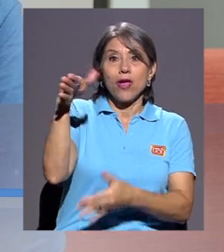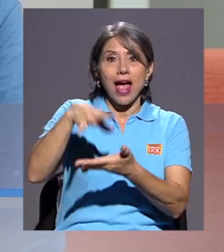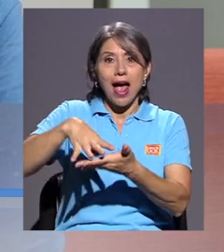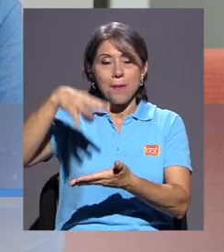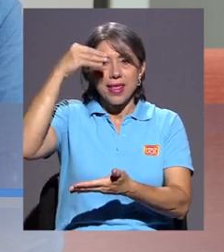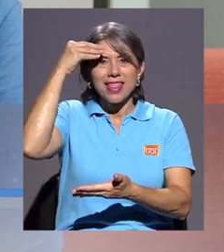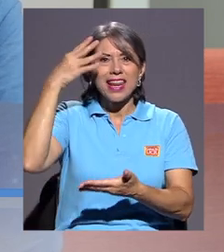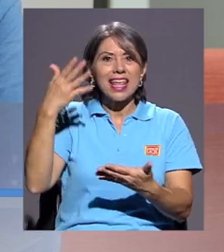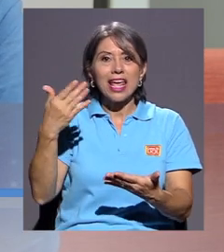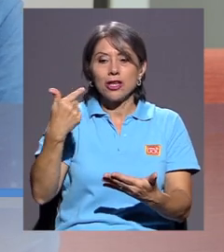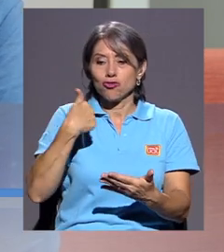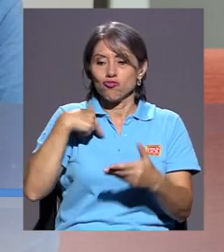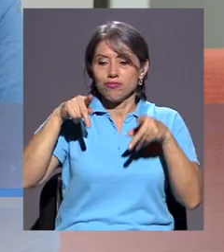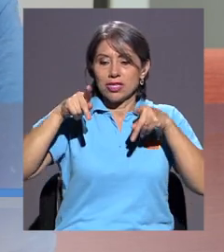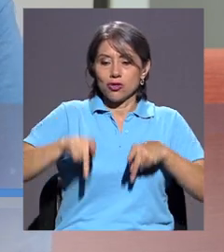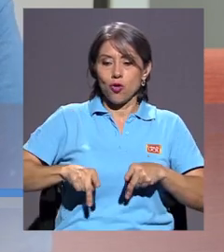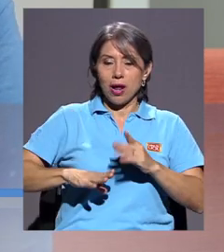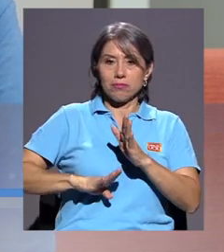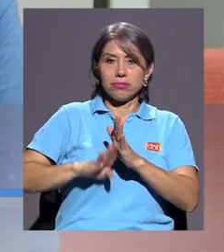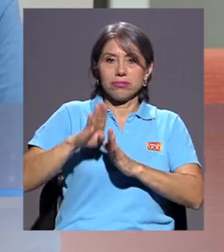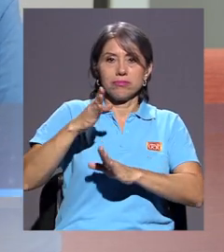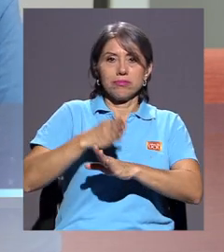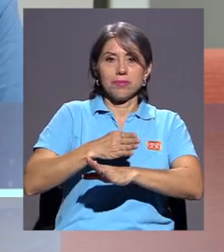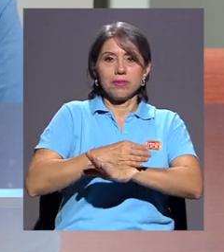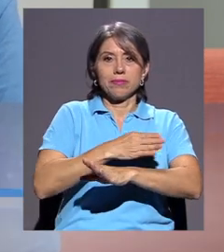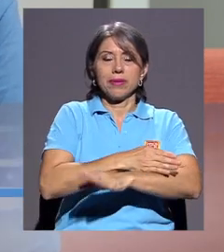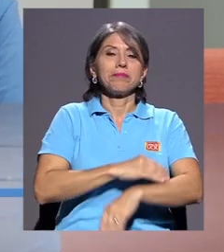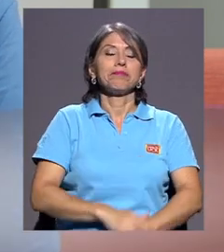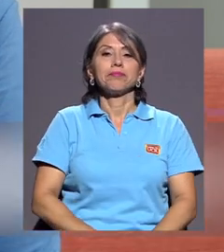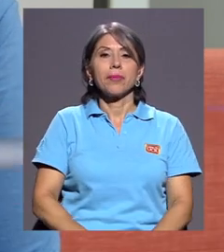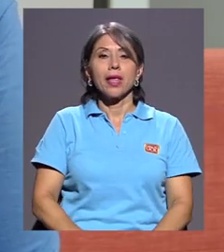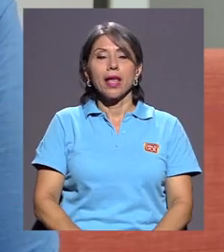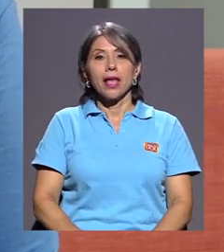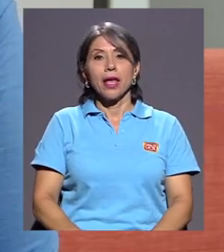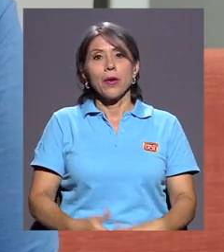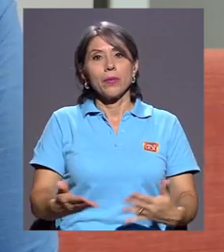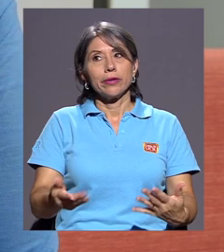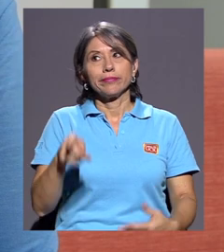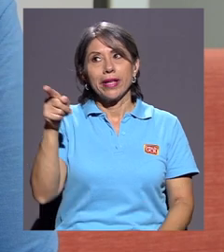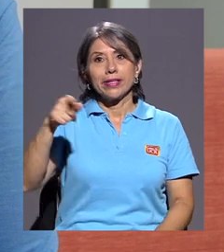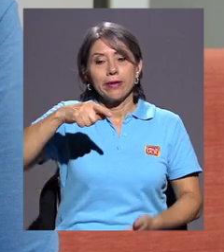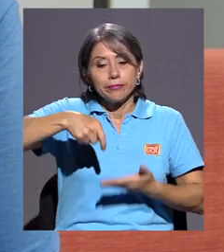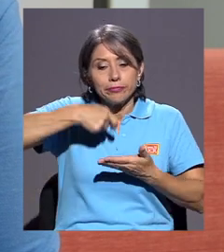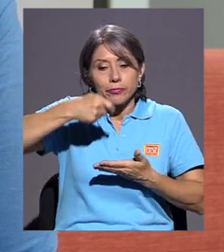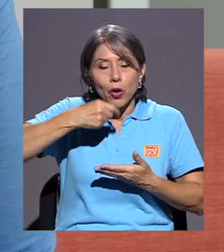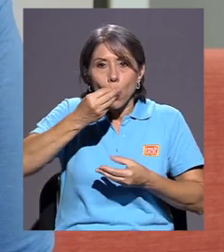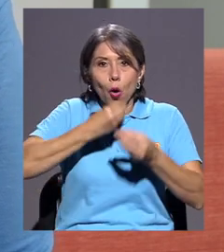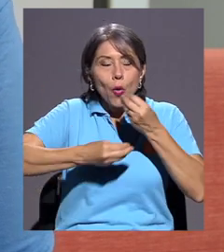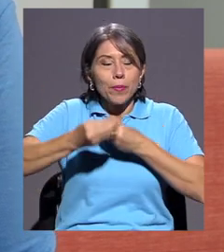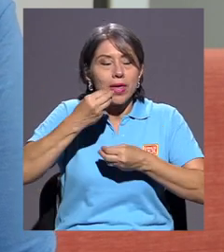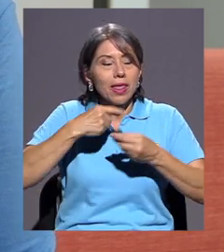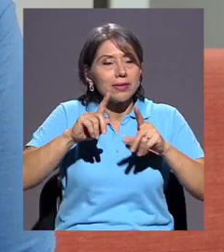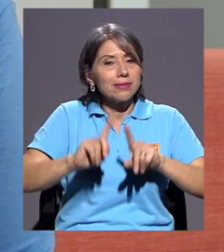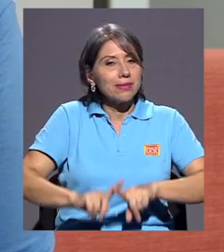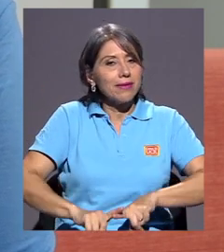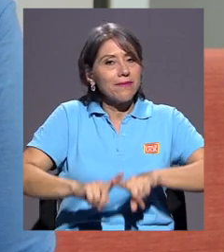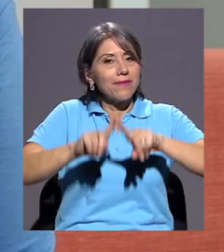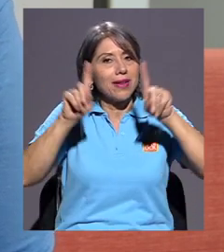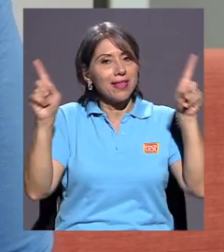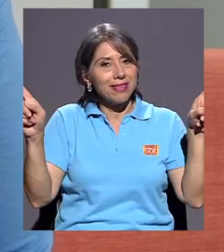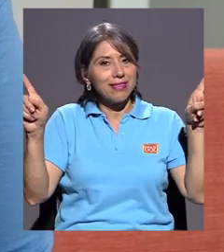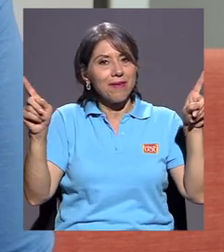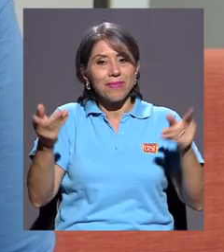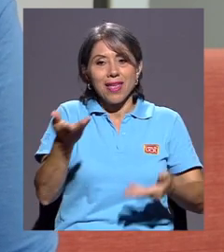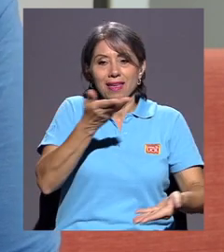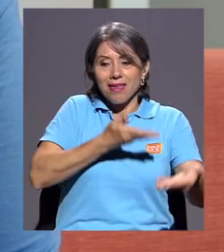fue que crecí como persona. Sí, bueno, la comida es una cosa súper diferente,